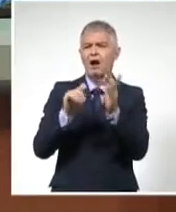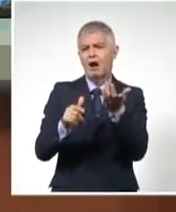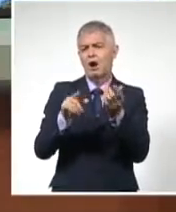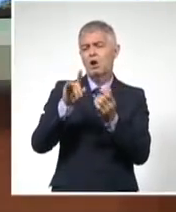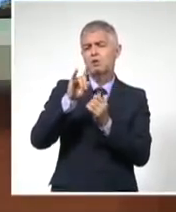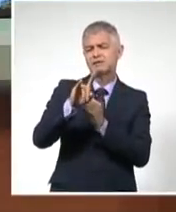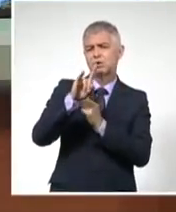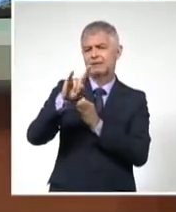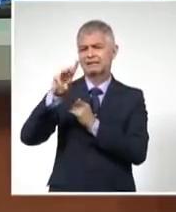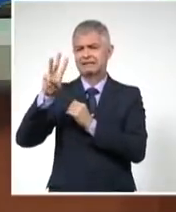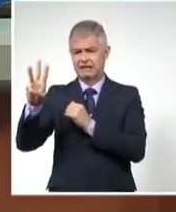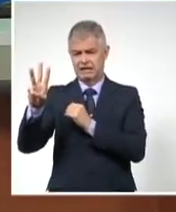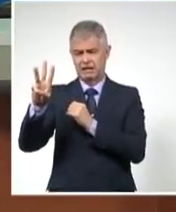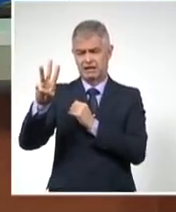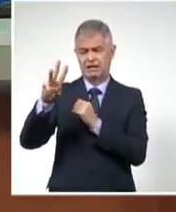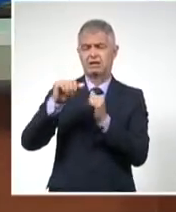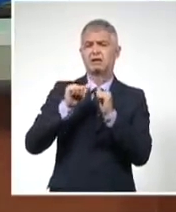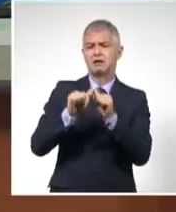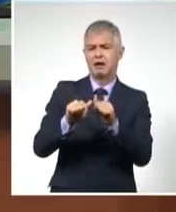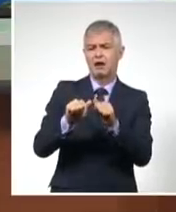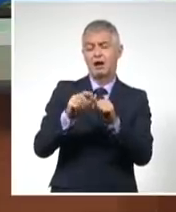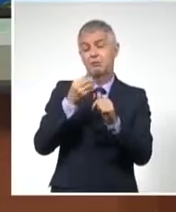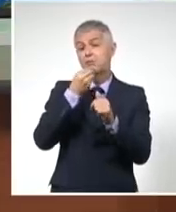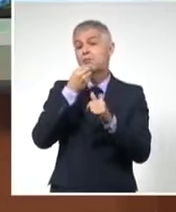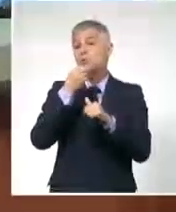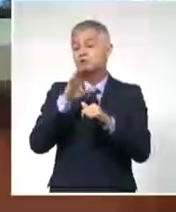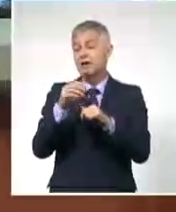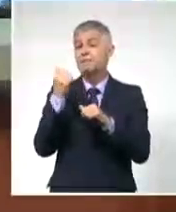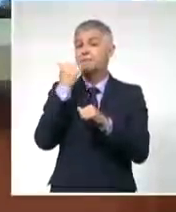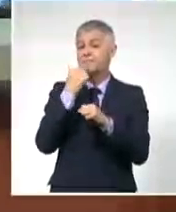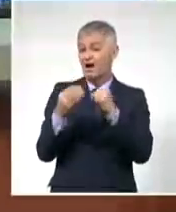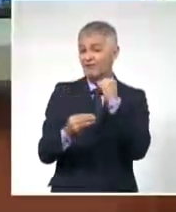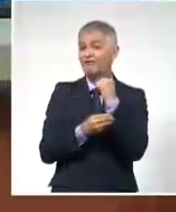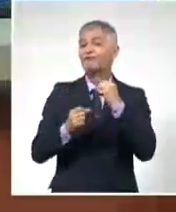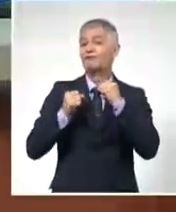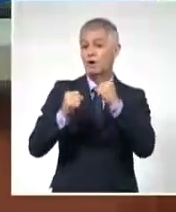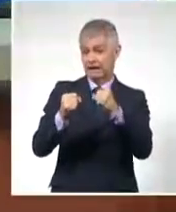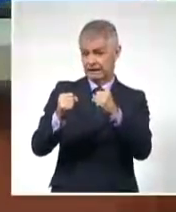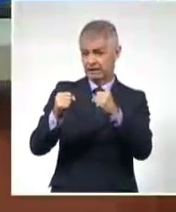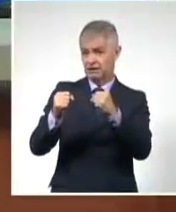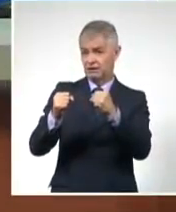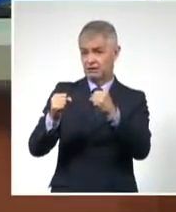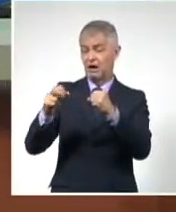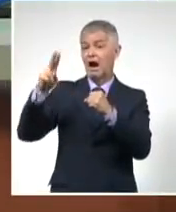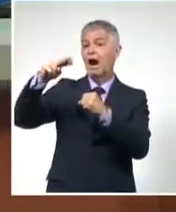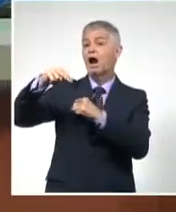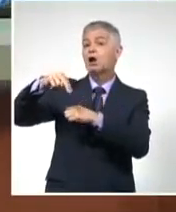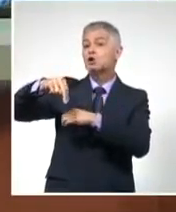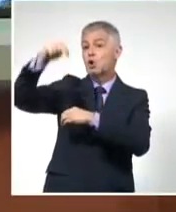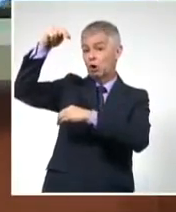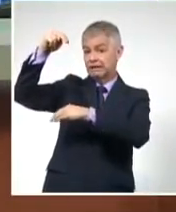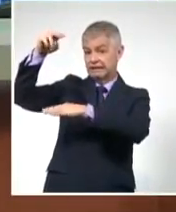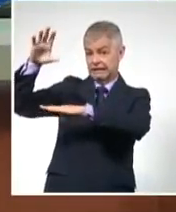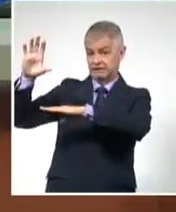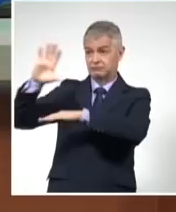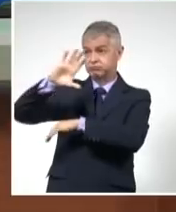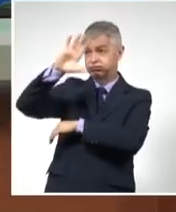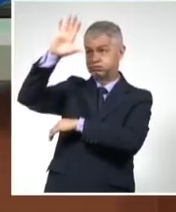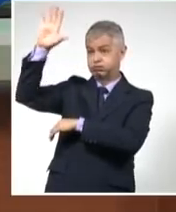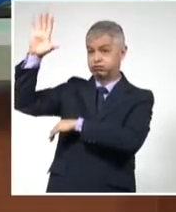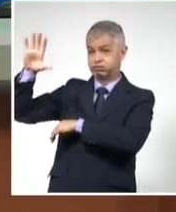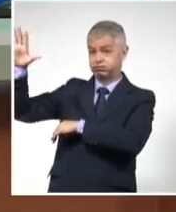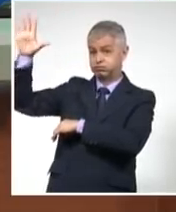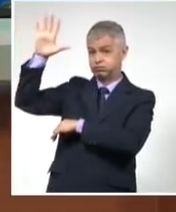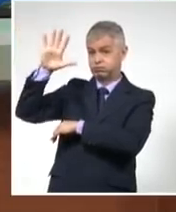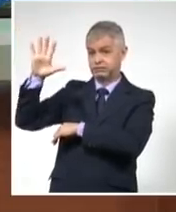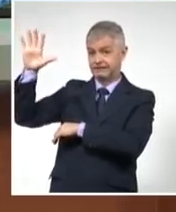993 hectopascal, y ahora tiene posibilidades de intensificarse más una vez al norte de Cuba. Pero bueno, este movimiento